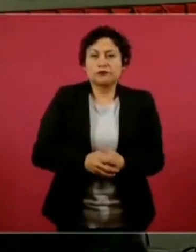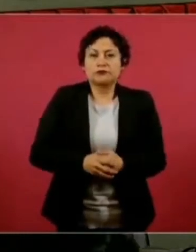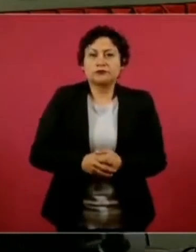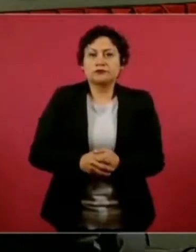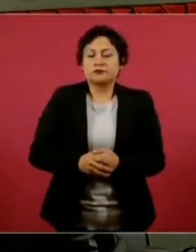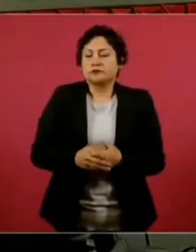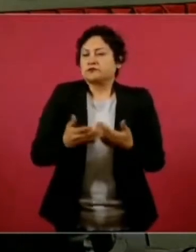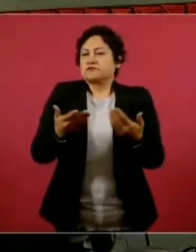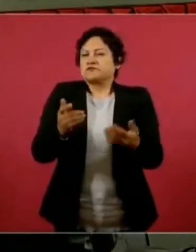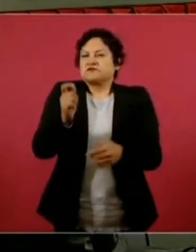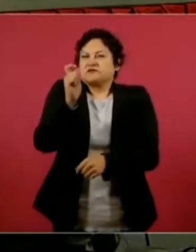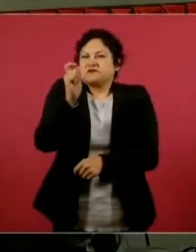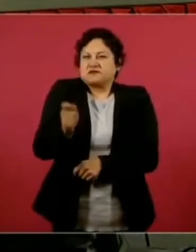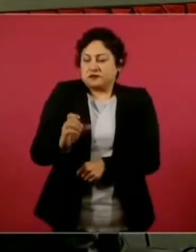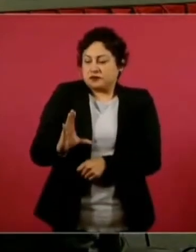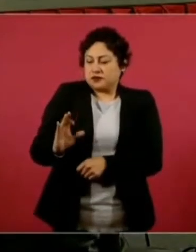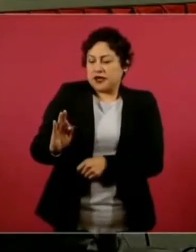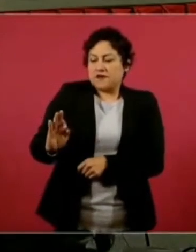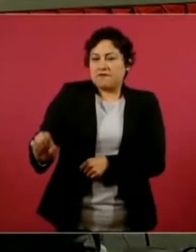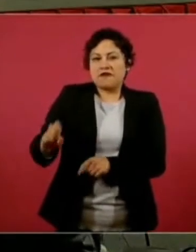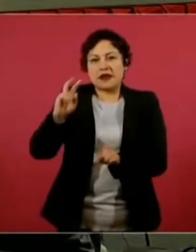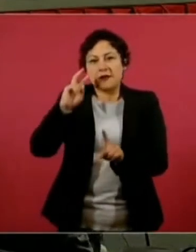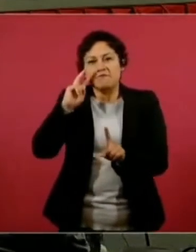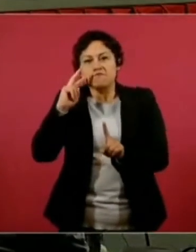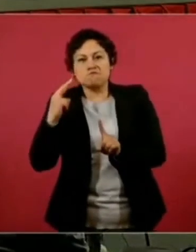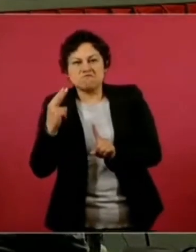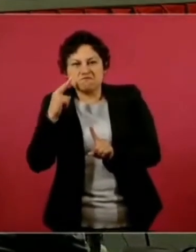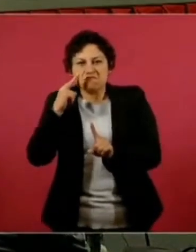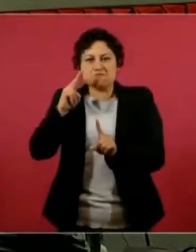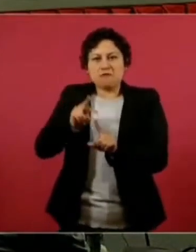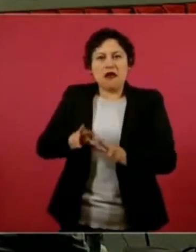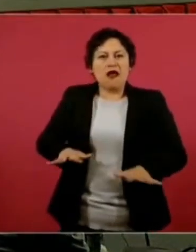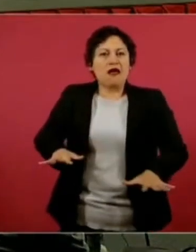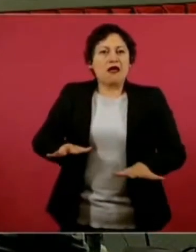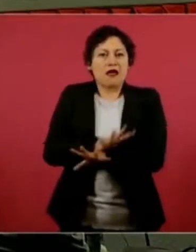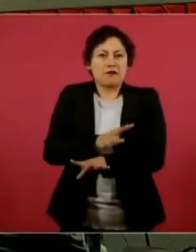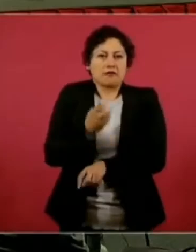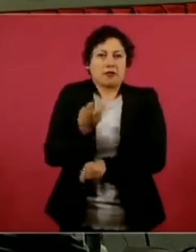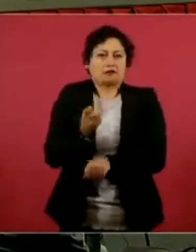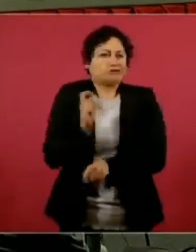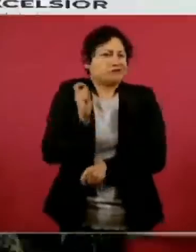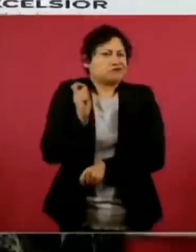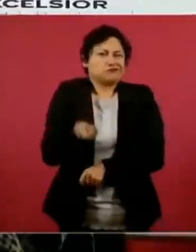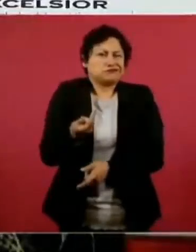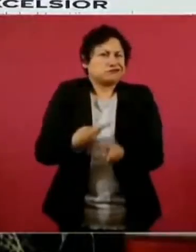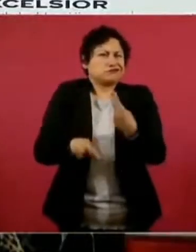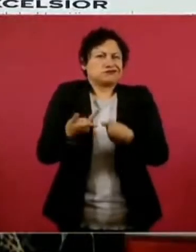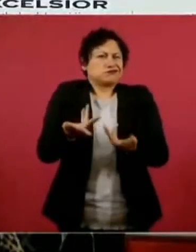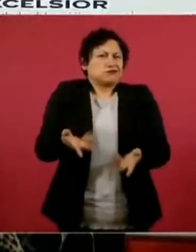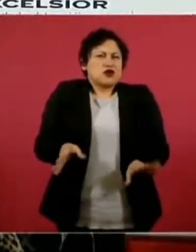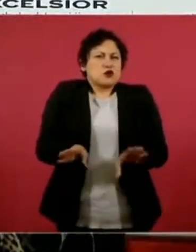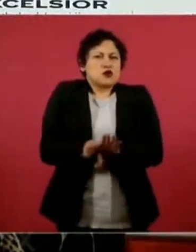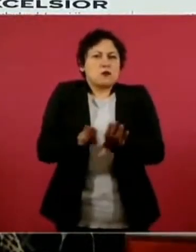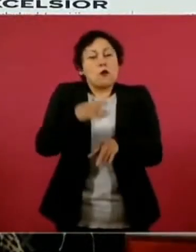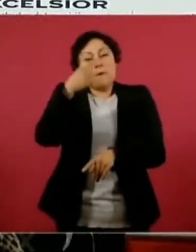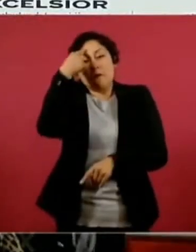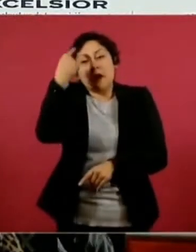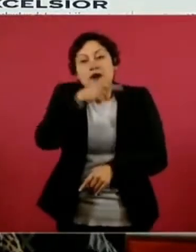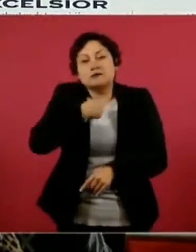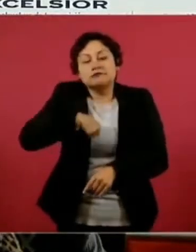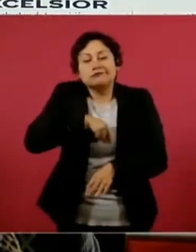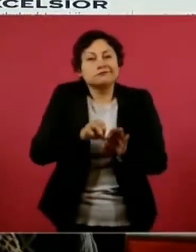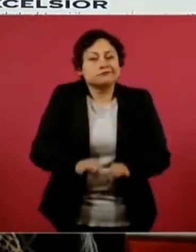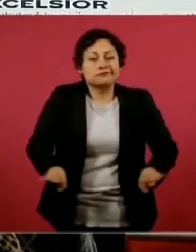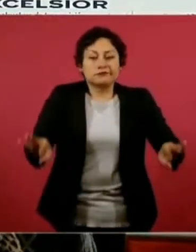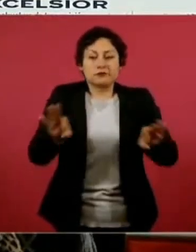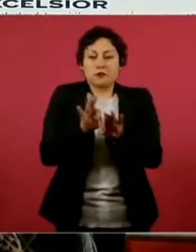este cambio de paradigma y que para nosotros es muy importante señalarlo? Porque esto va de la mano con todo lo que vemos en los medios de